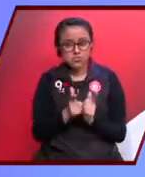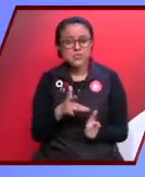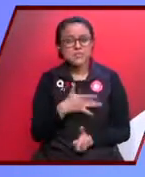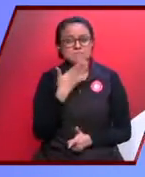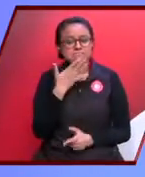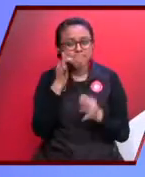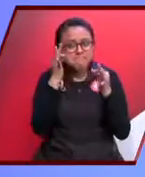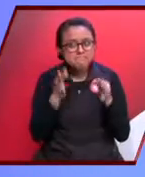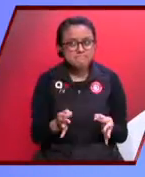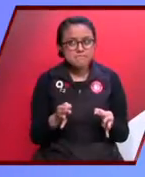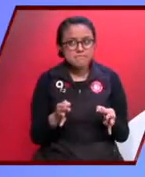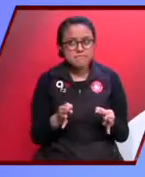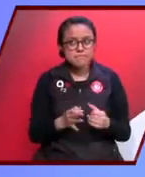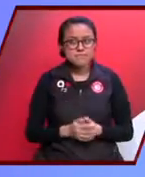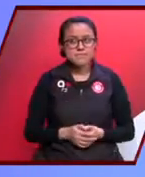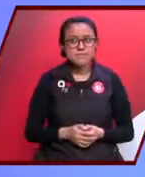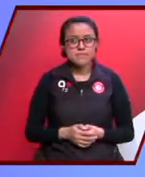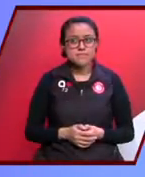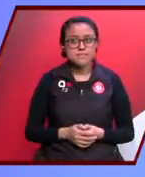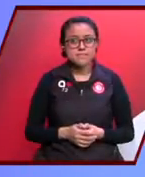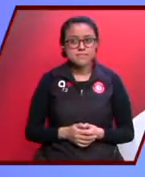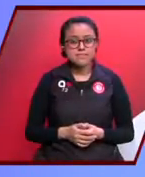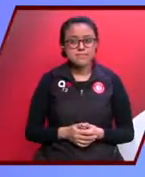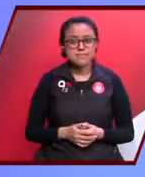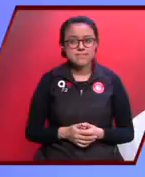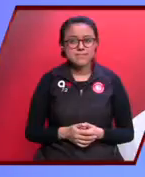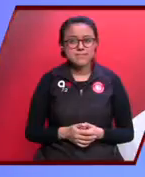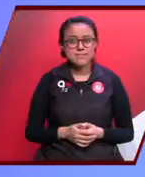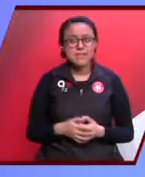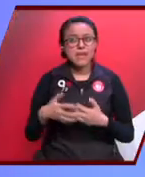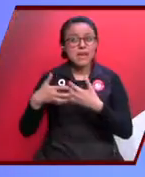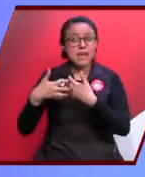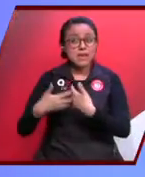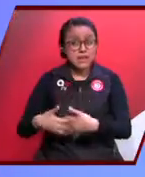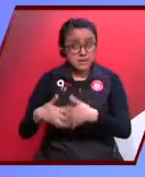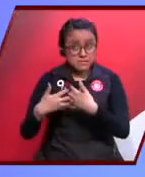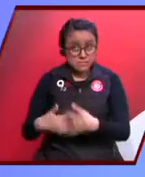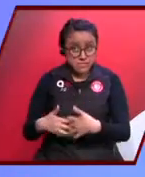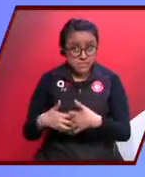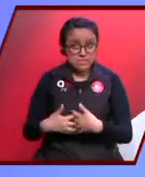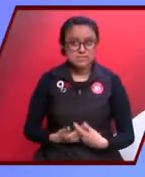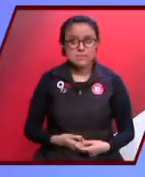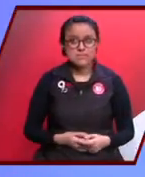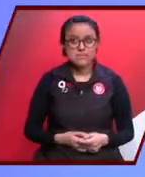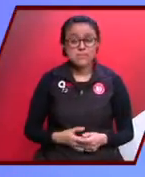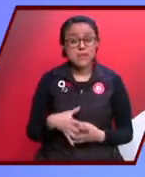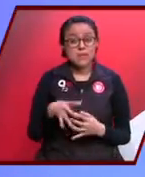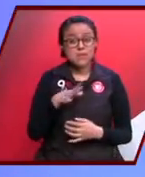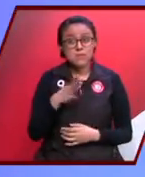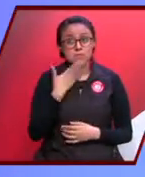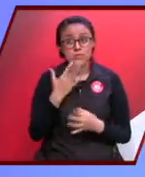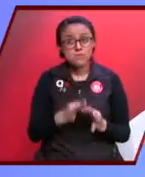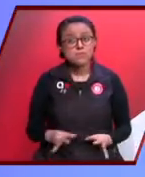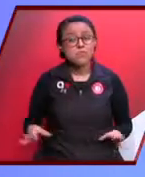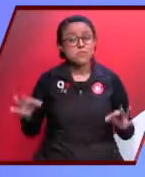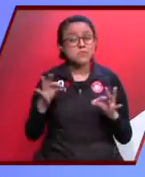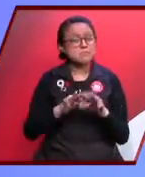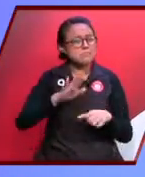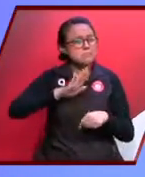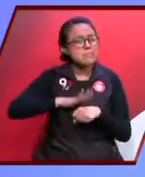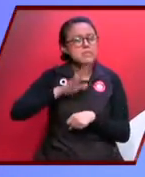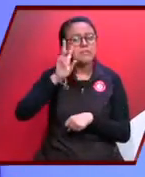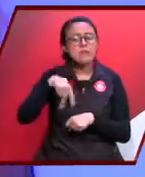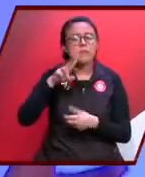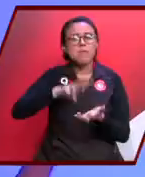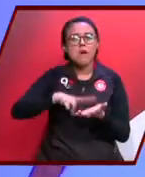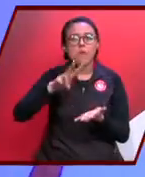convencidos de que la empresa tiene una función mucho más importante que